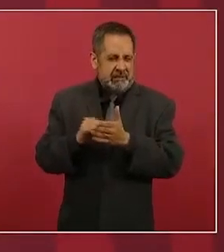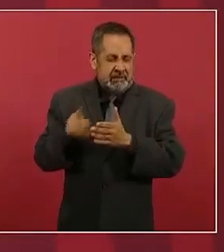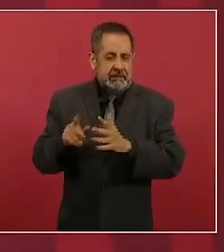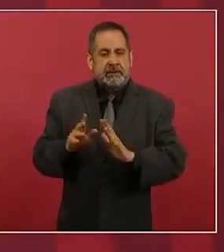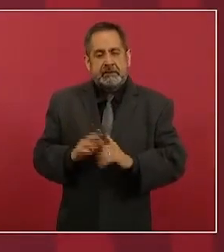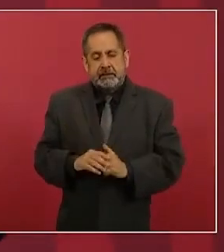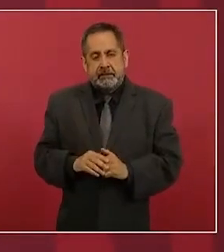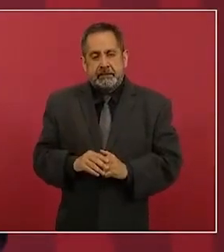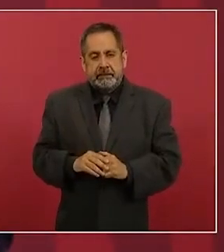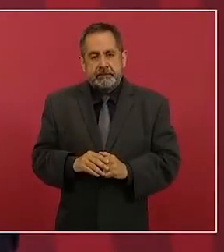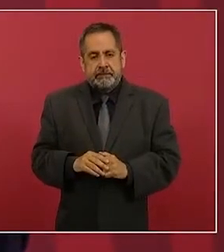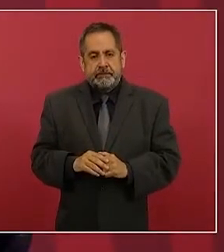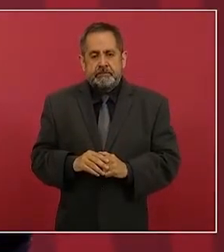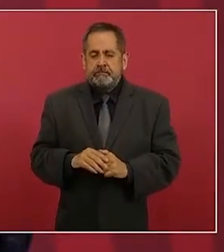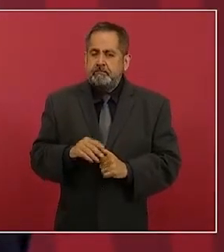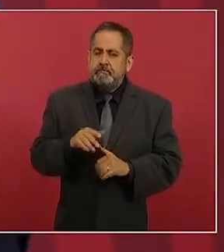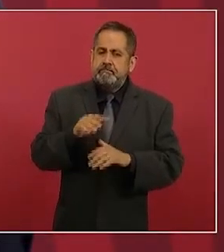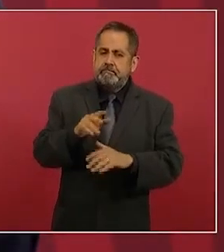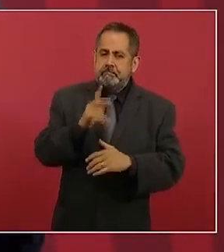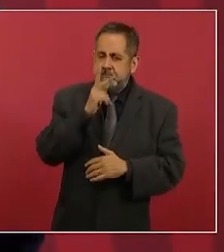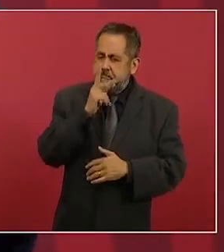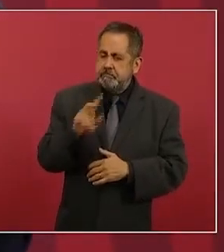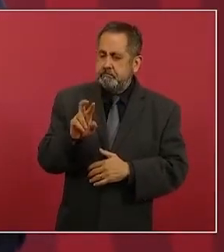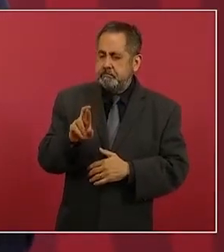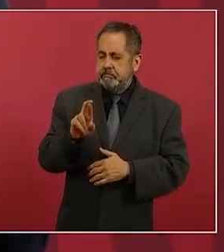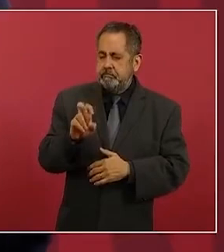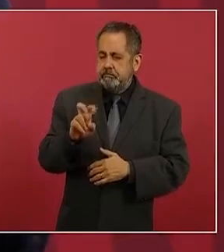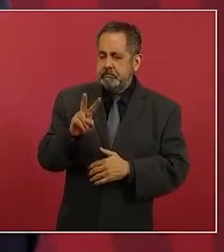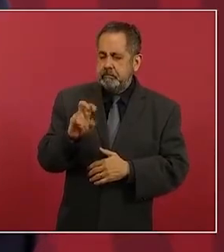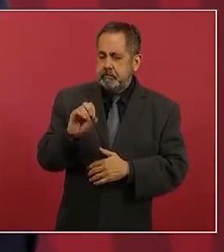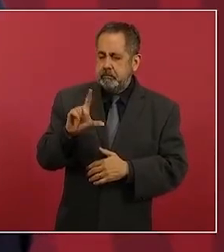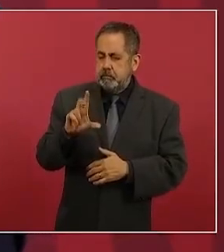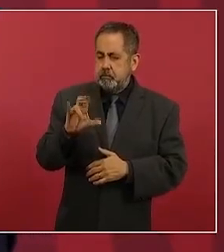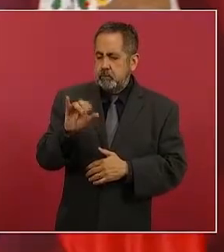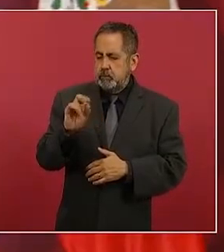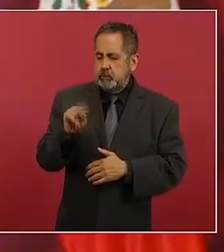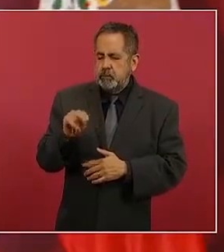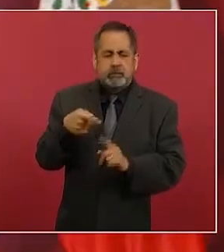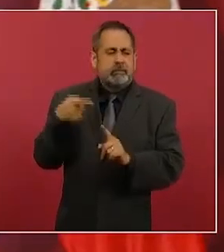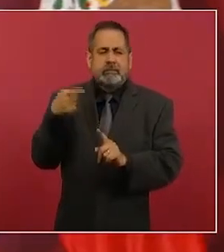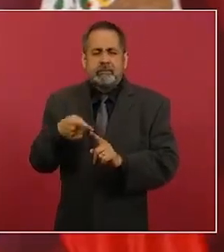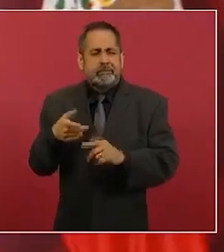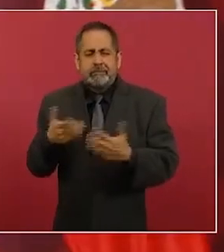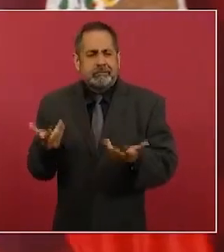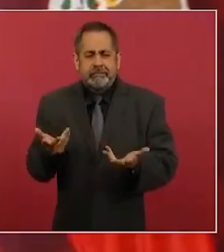Y cuando hablo de revolución, ¿a qué me refiero?